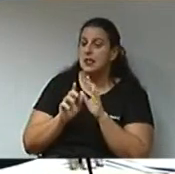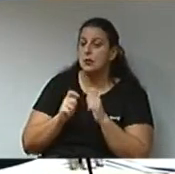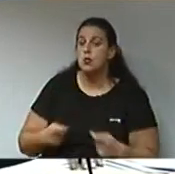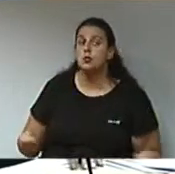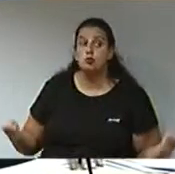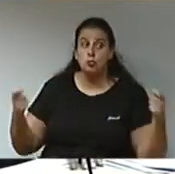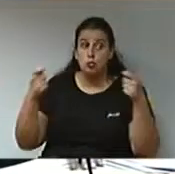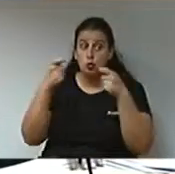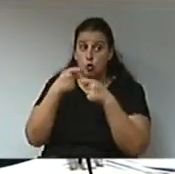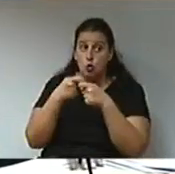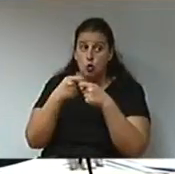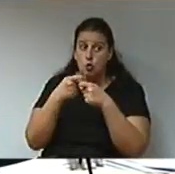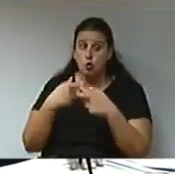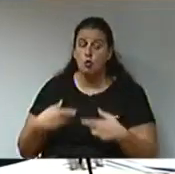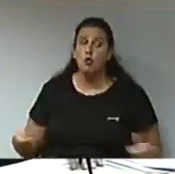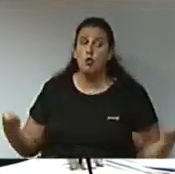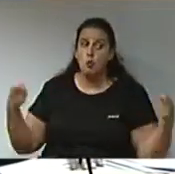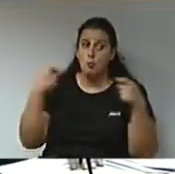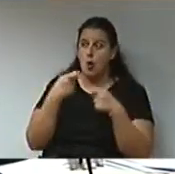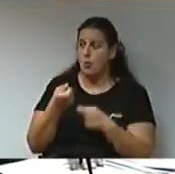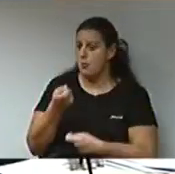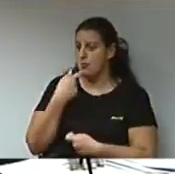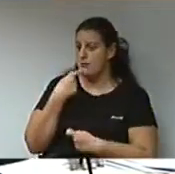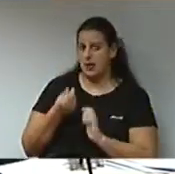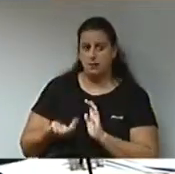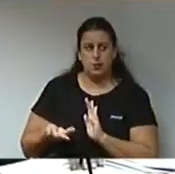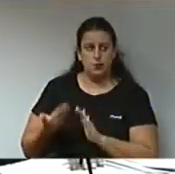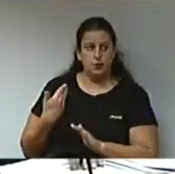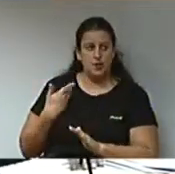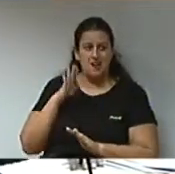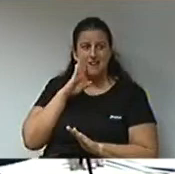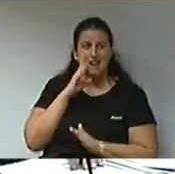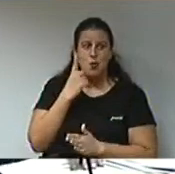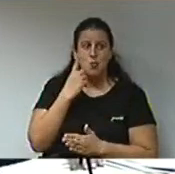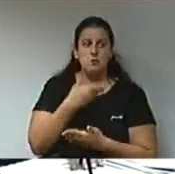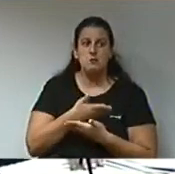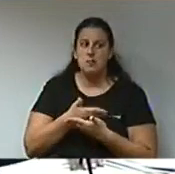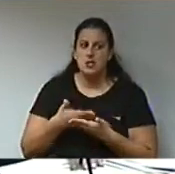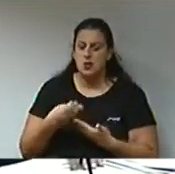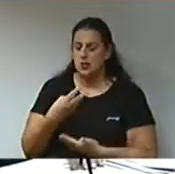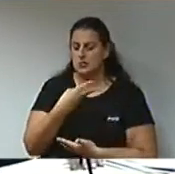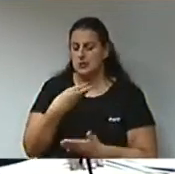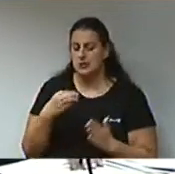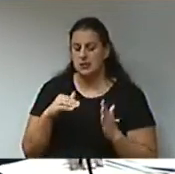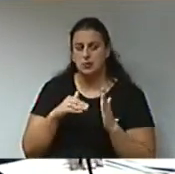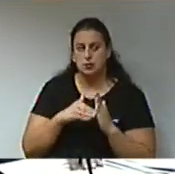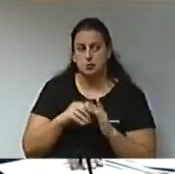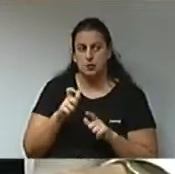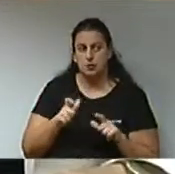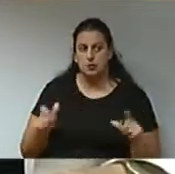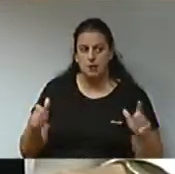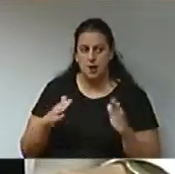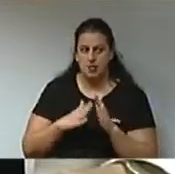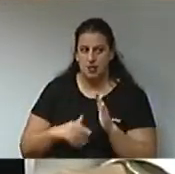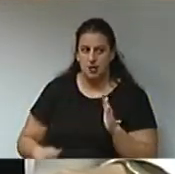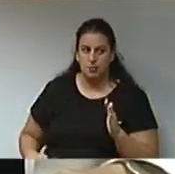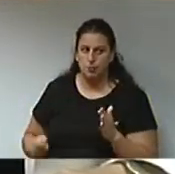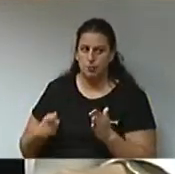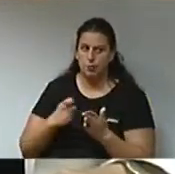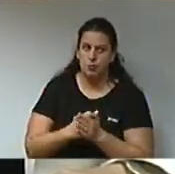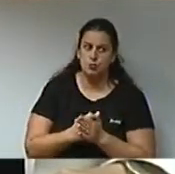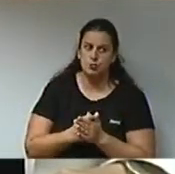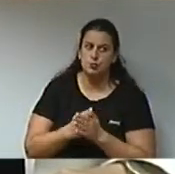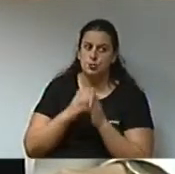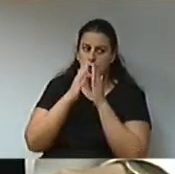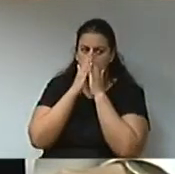copagos de medicamentos a 1.300.000 valencianas y valencianos que los pagaban. Dimos el